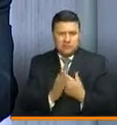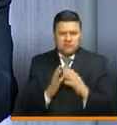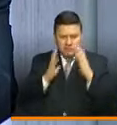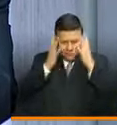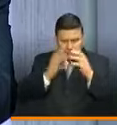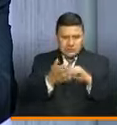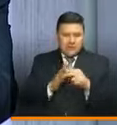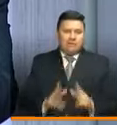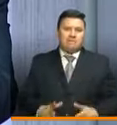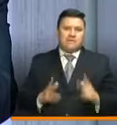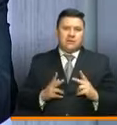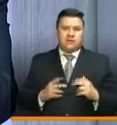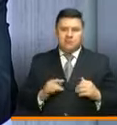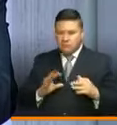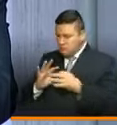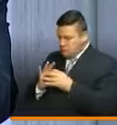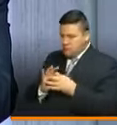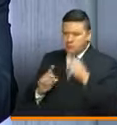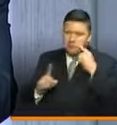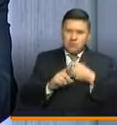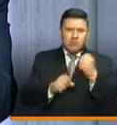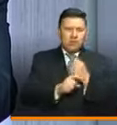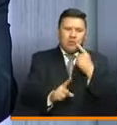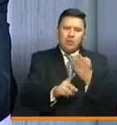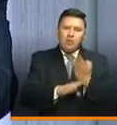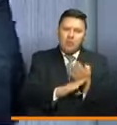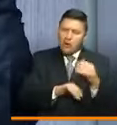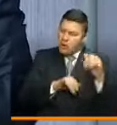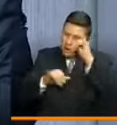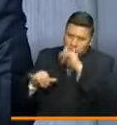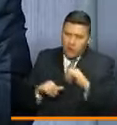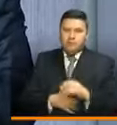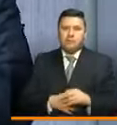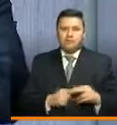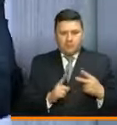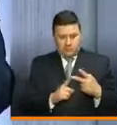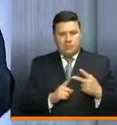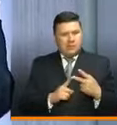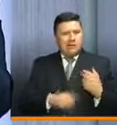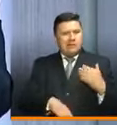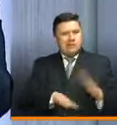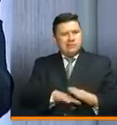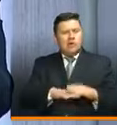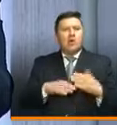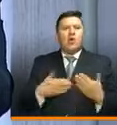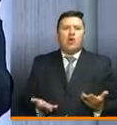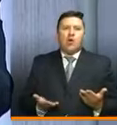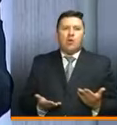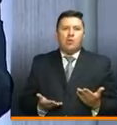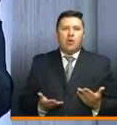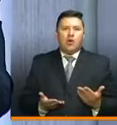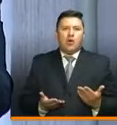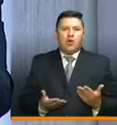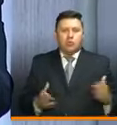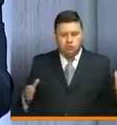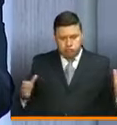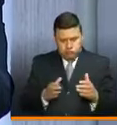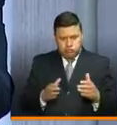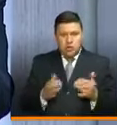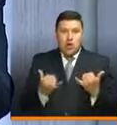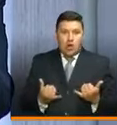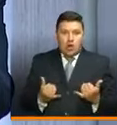de vida, es eso. Nos unimos todos para trabajar con un propósito común. Lo segundo es un llamado a cómo, en particular,